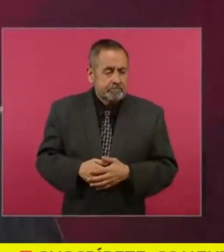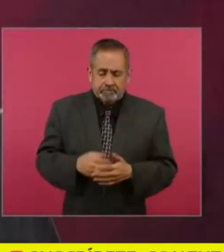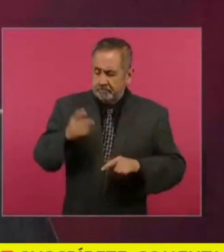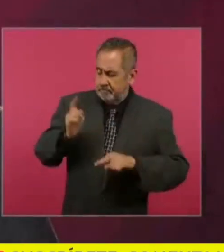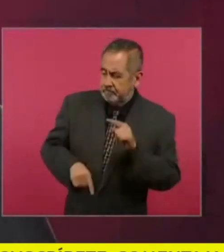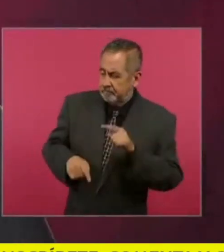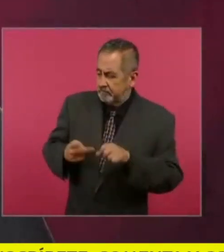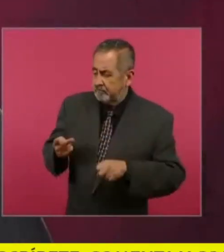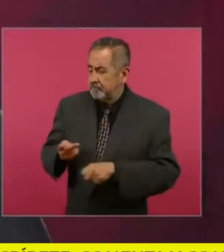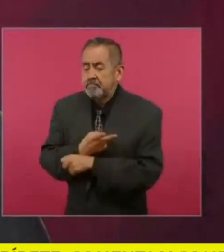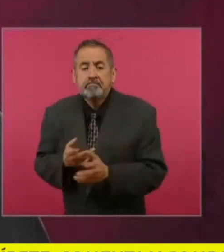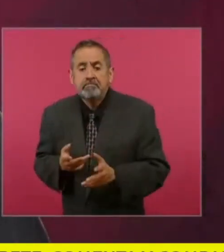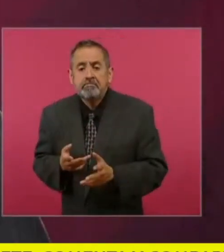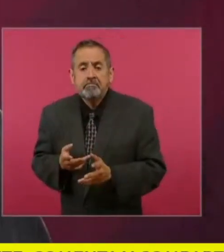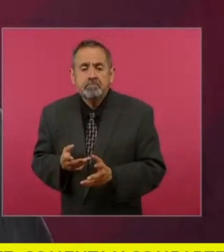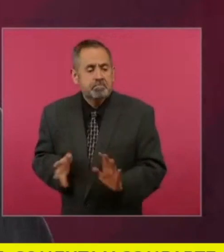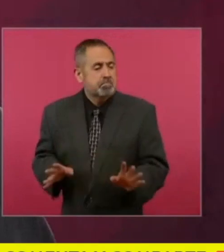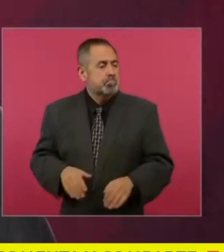nada